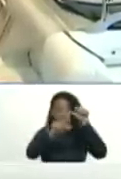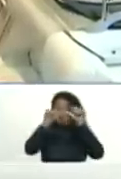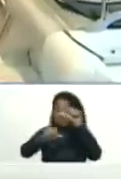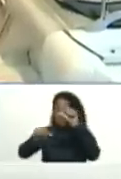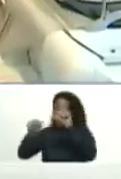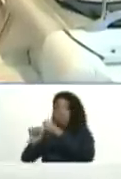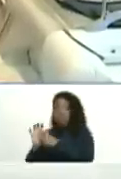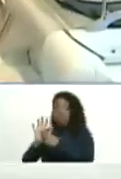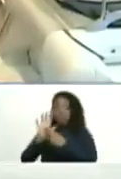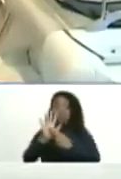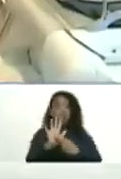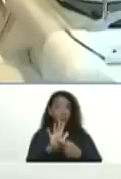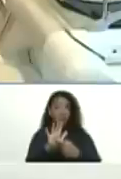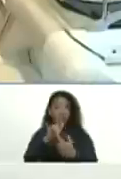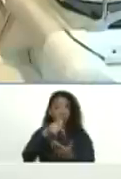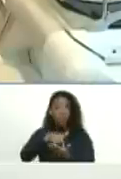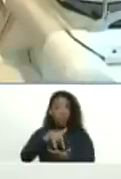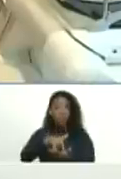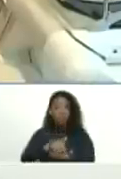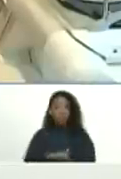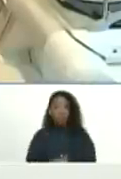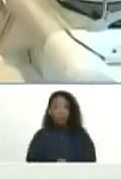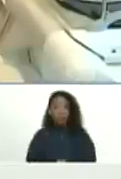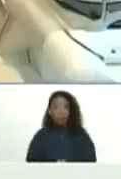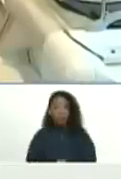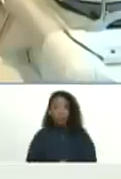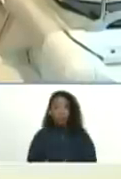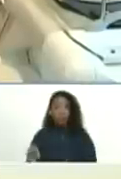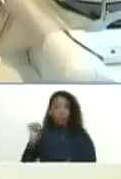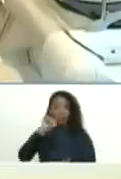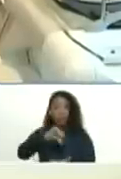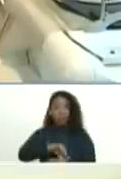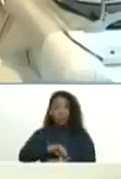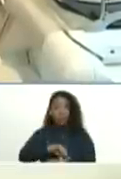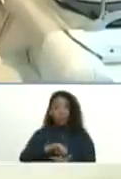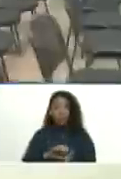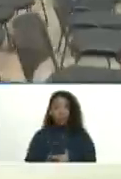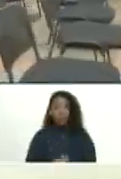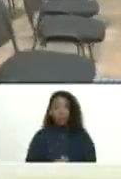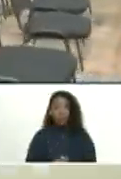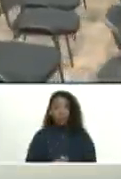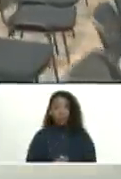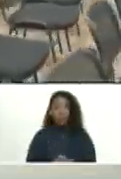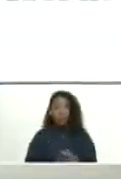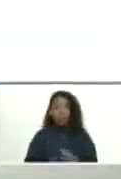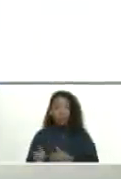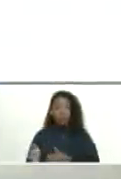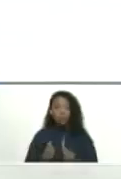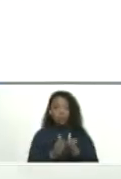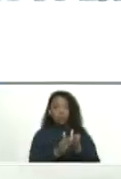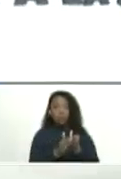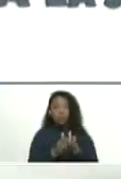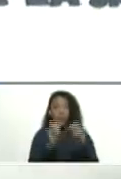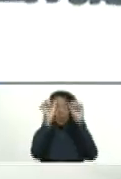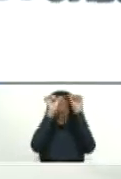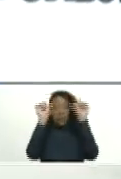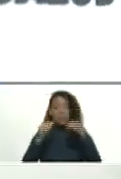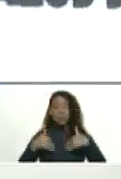allí. Esto es un centro de conducción del sistema de salud estatal.